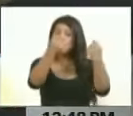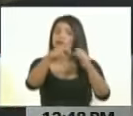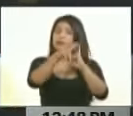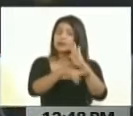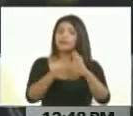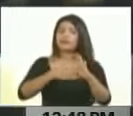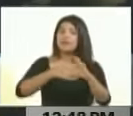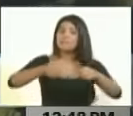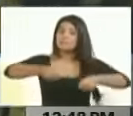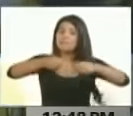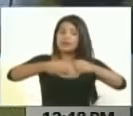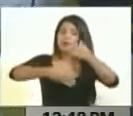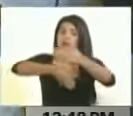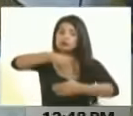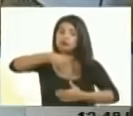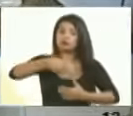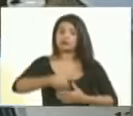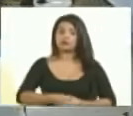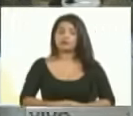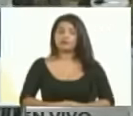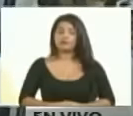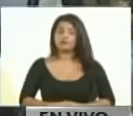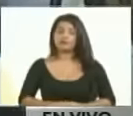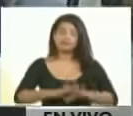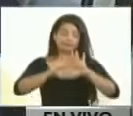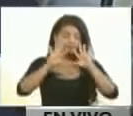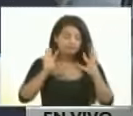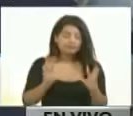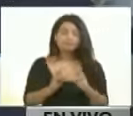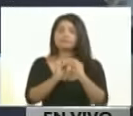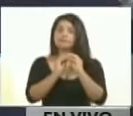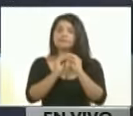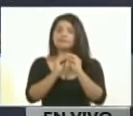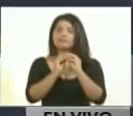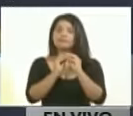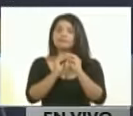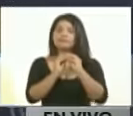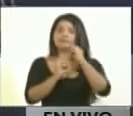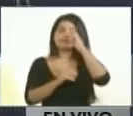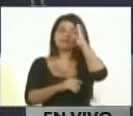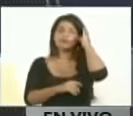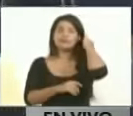del Mercosur. Bueno, estos son